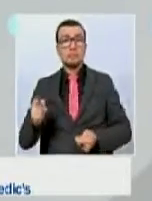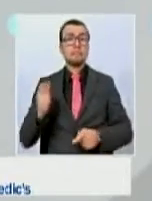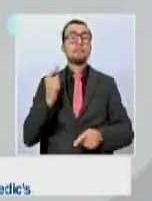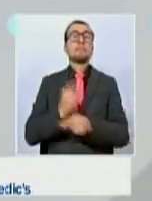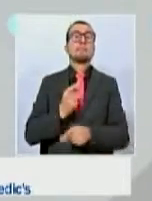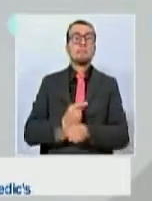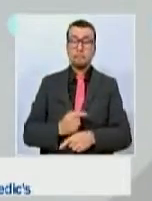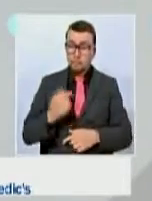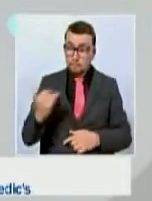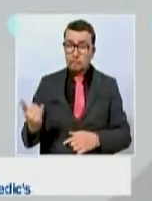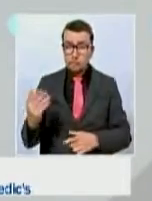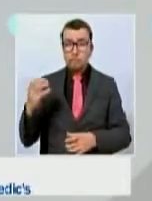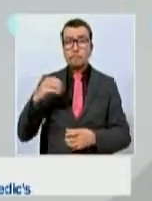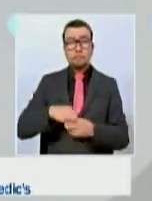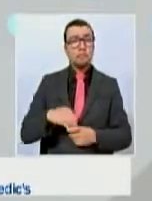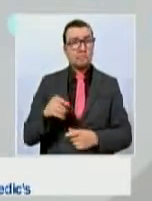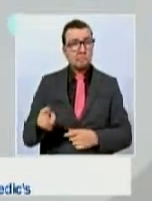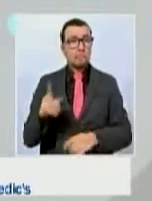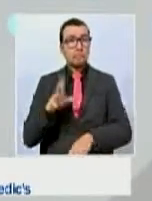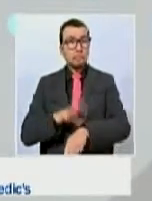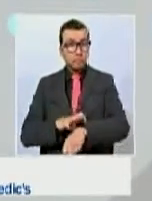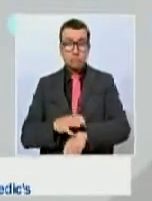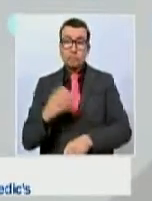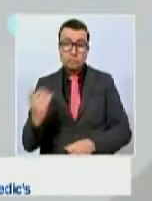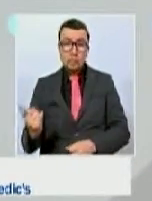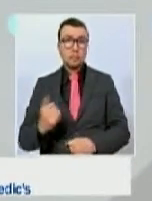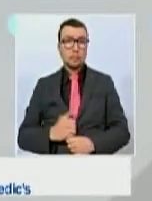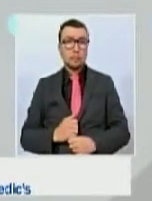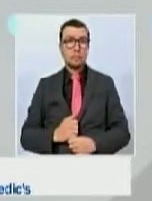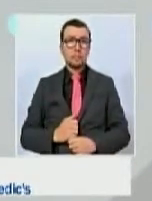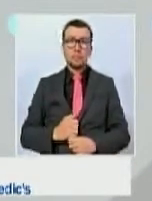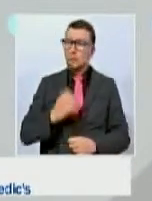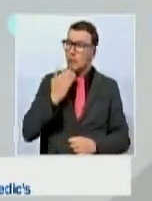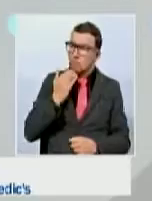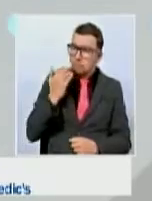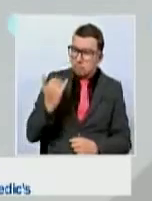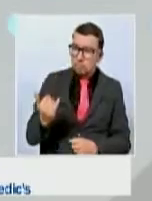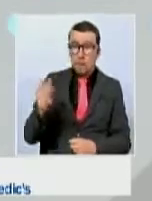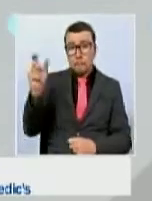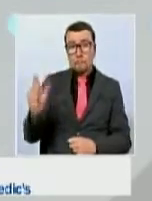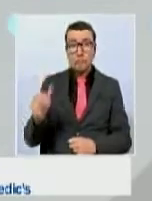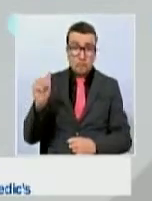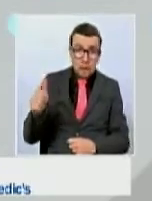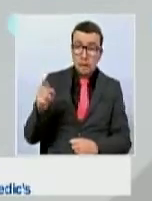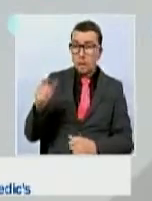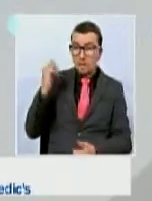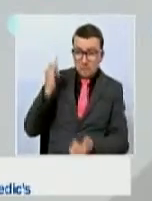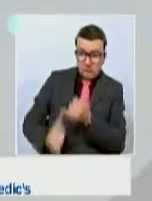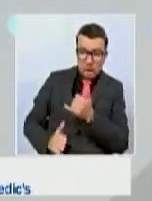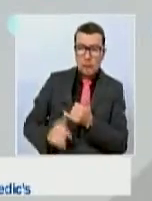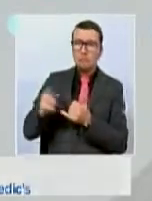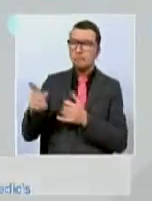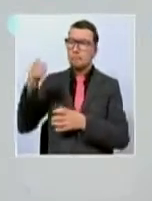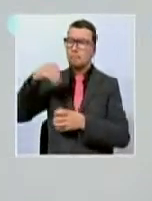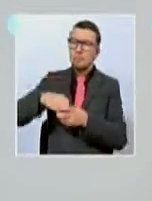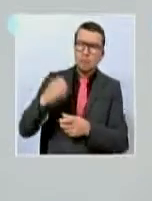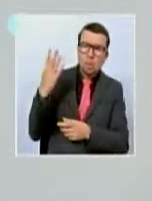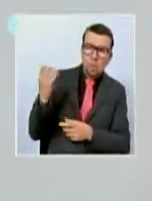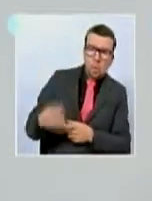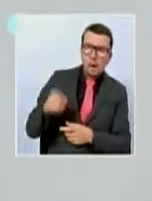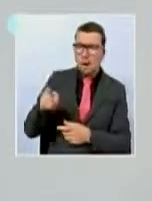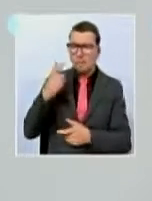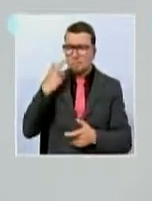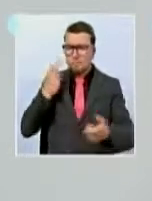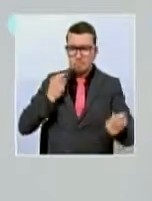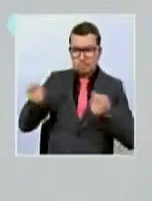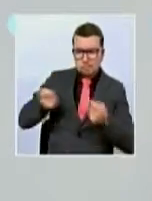contraindicaciones que tienen los medicamentos sintéticos y el consumidor final está migrando, ¿cierto?, a ese consumo de plantas. Y